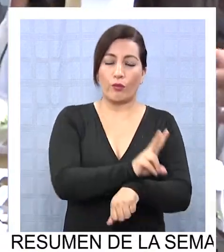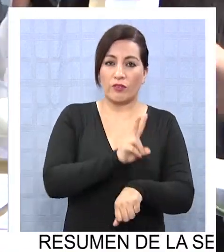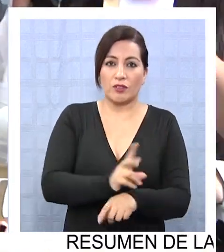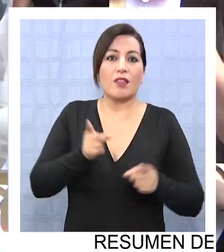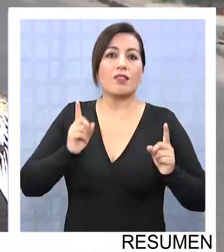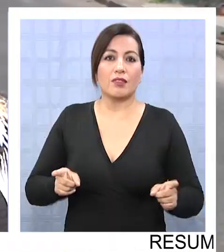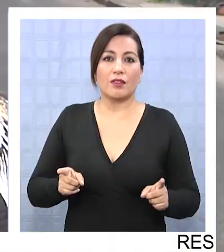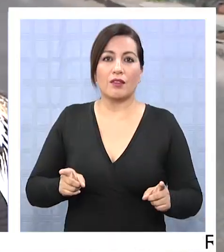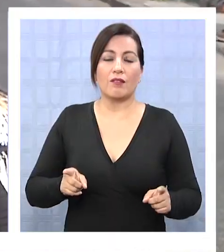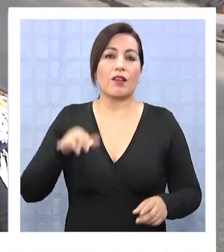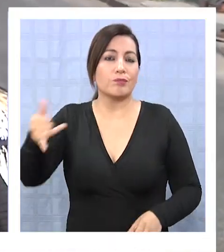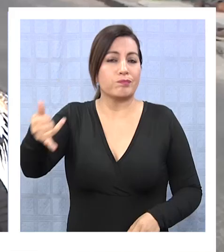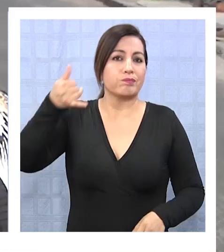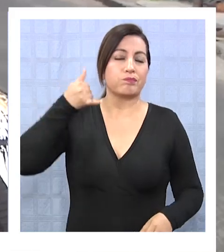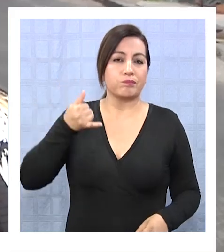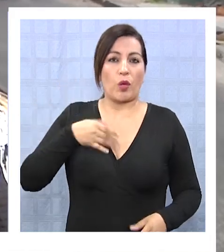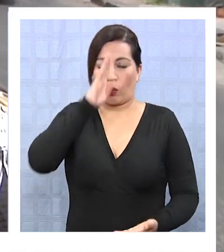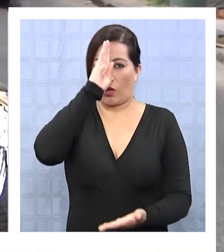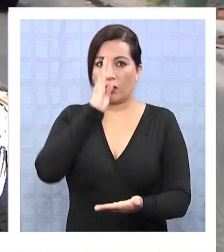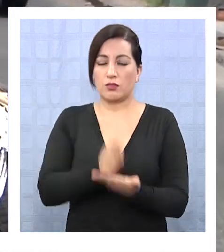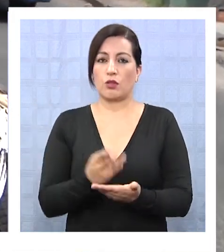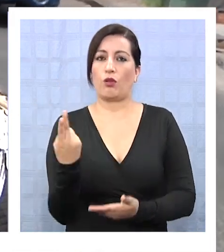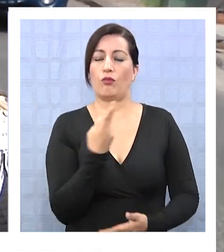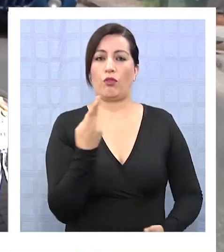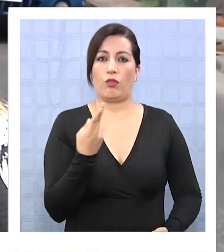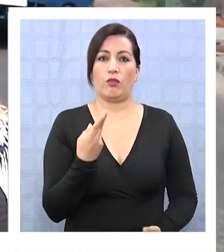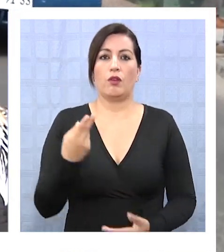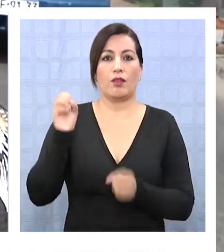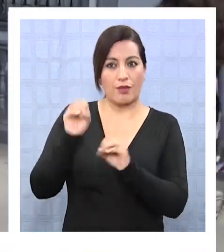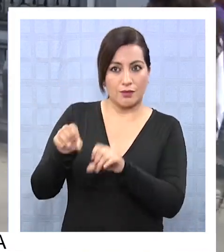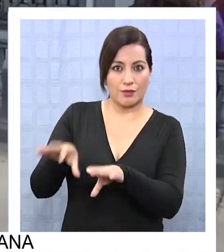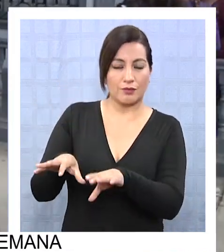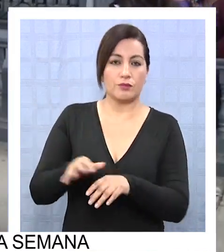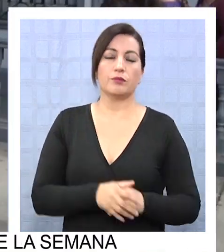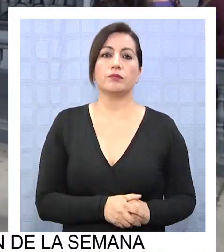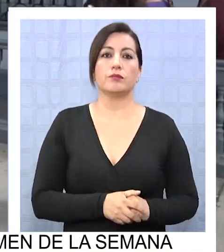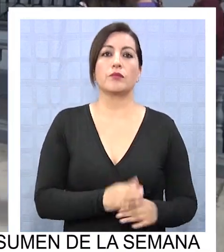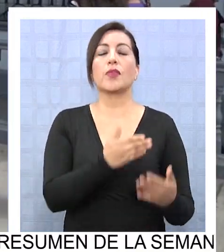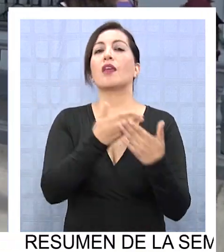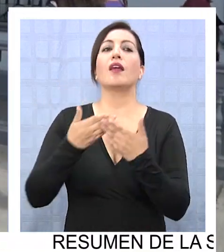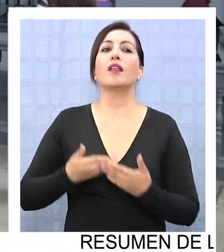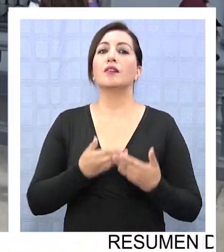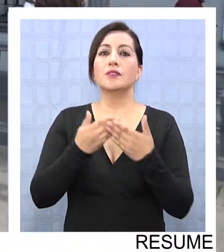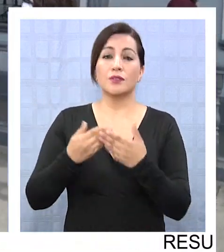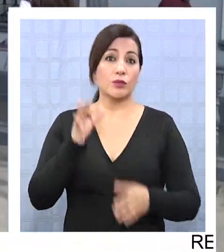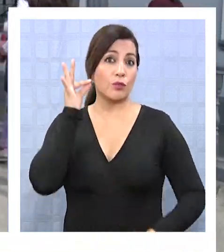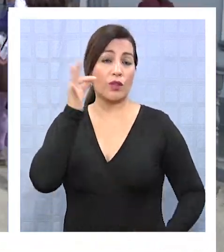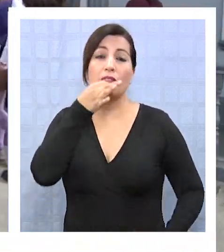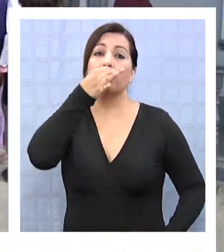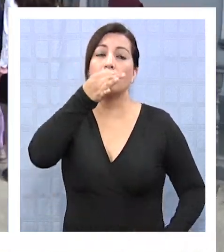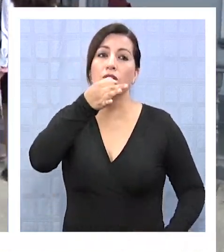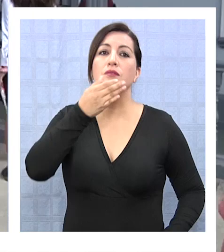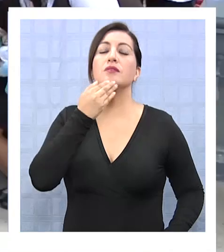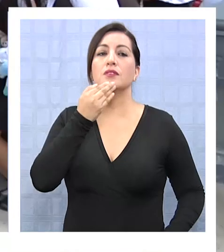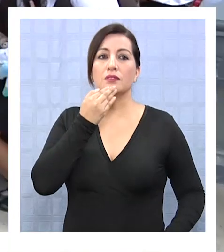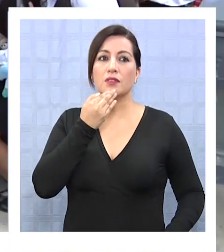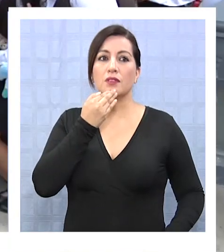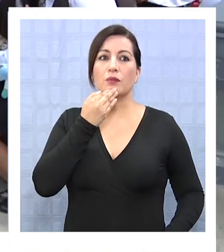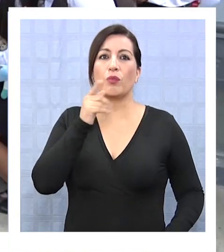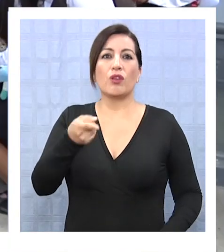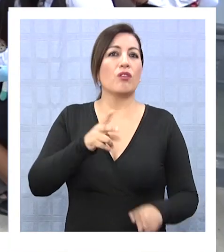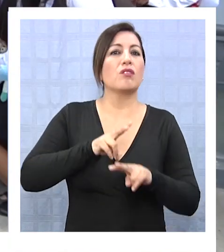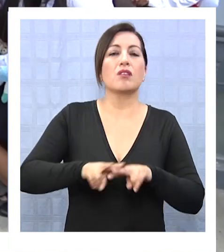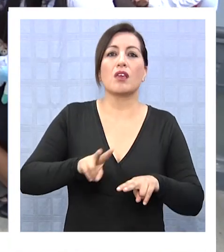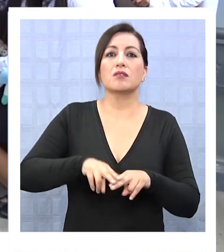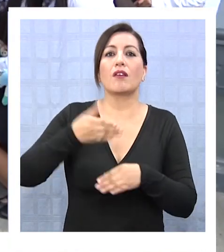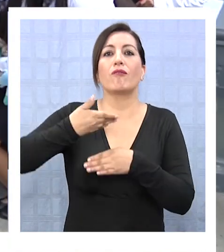educadores quienes deben llamarnos y tomar una decisión en conjunto y enseñarles. Las alumnas expresaron también sus sentimientos por